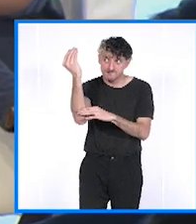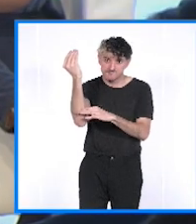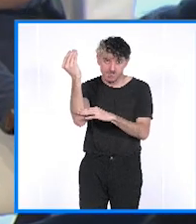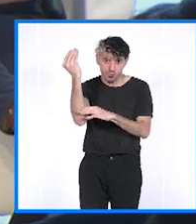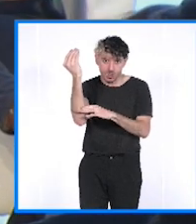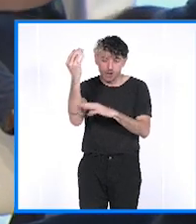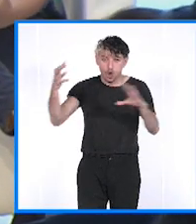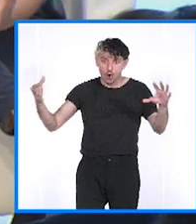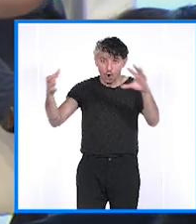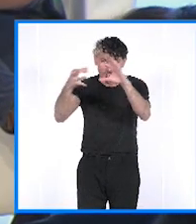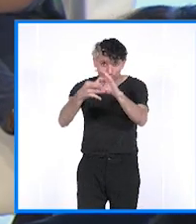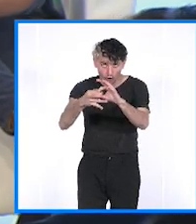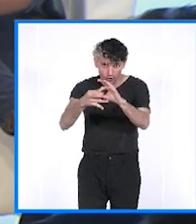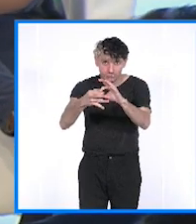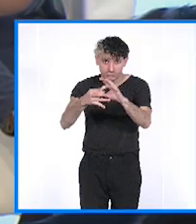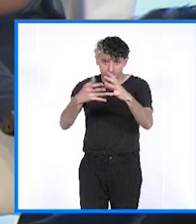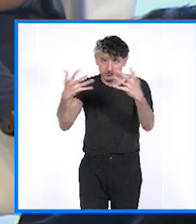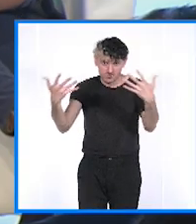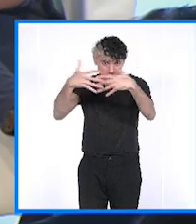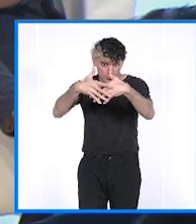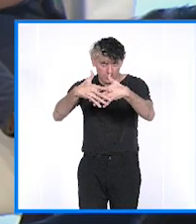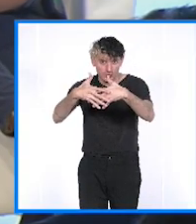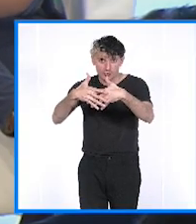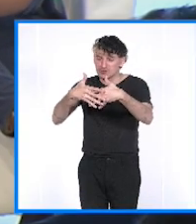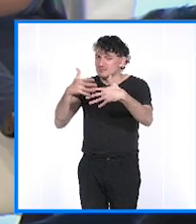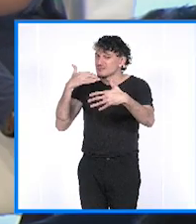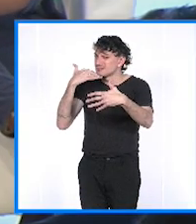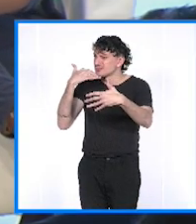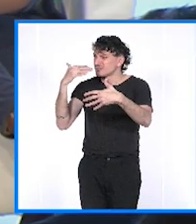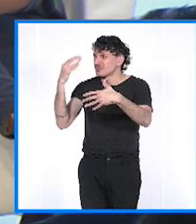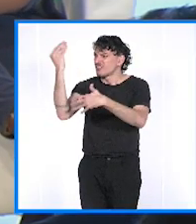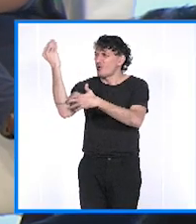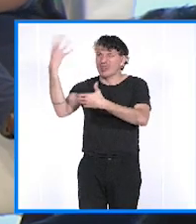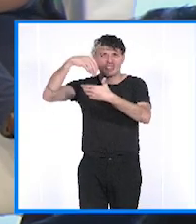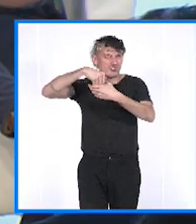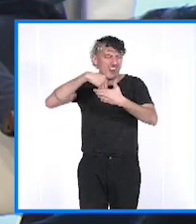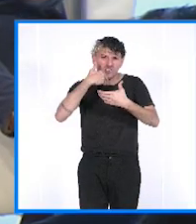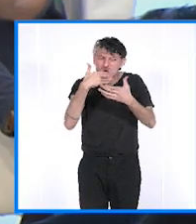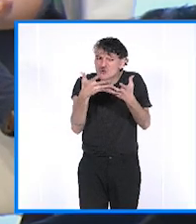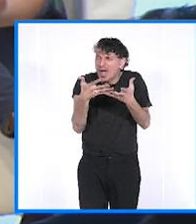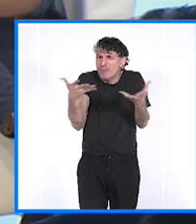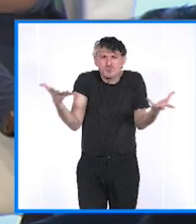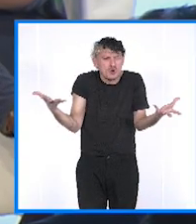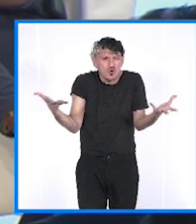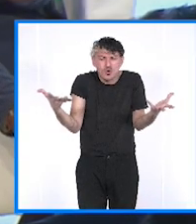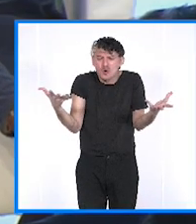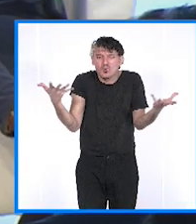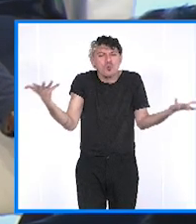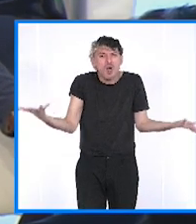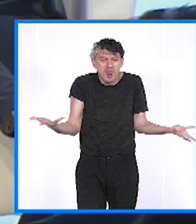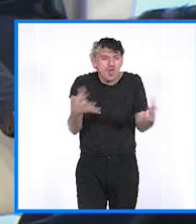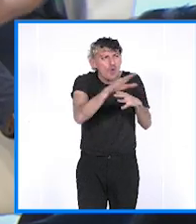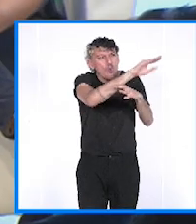conector comunitario forma parte de de algo muchísimo más amplio que es el el la desinstitucionalización de los cuidados